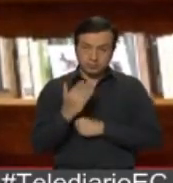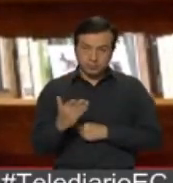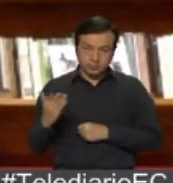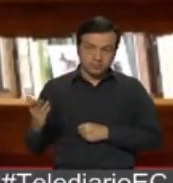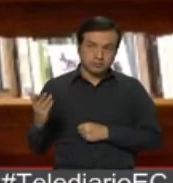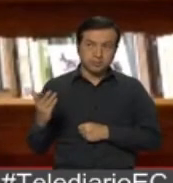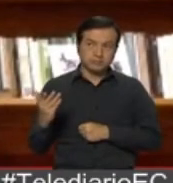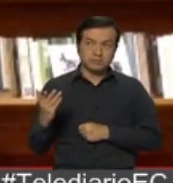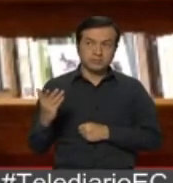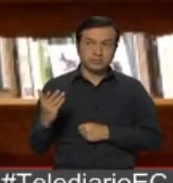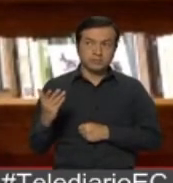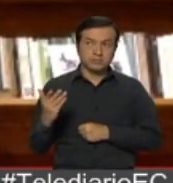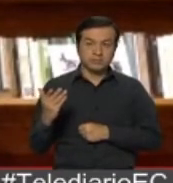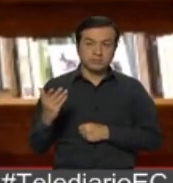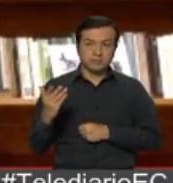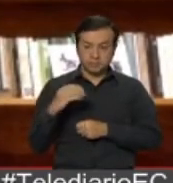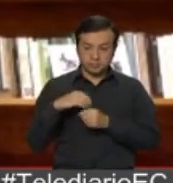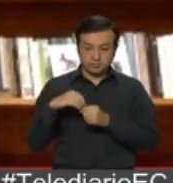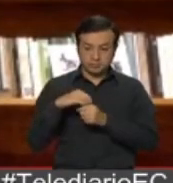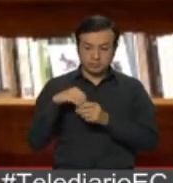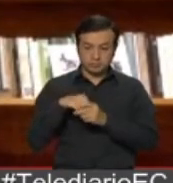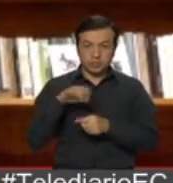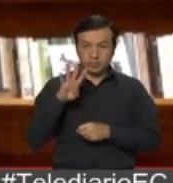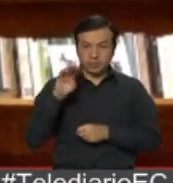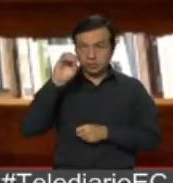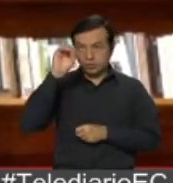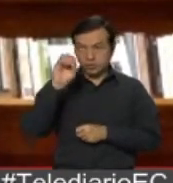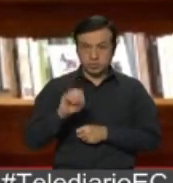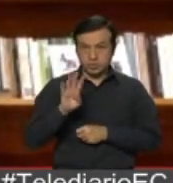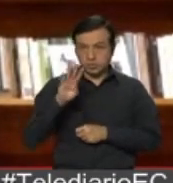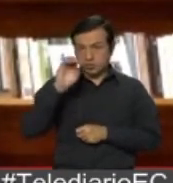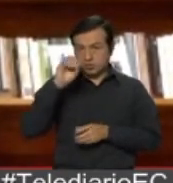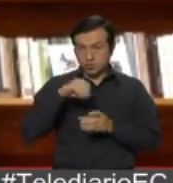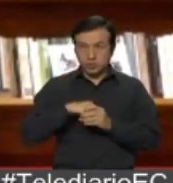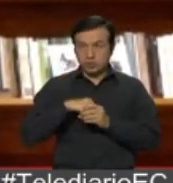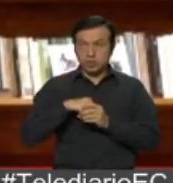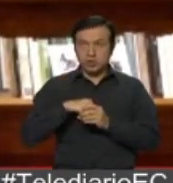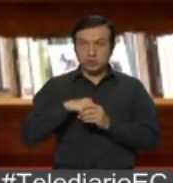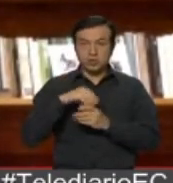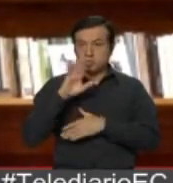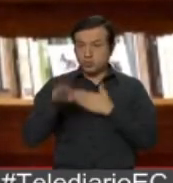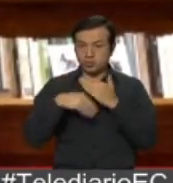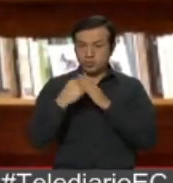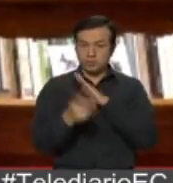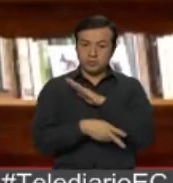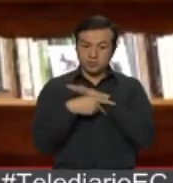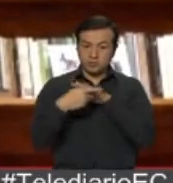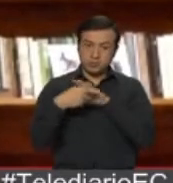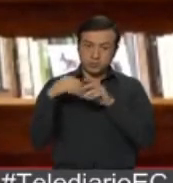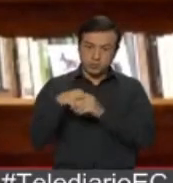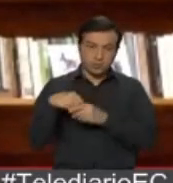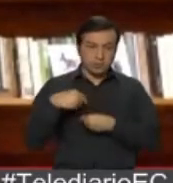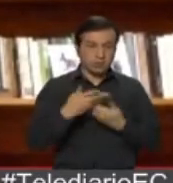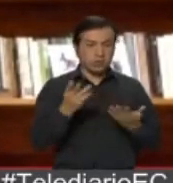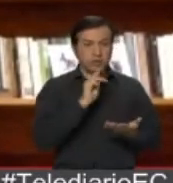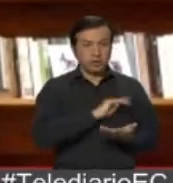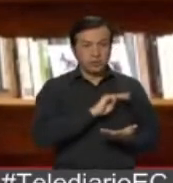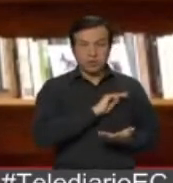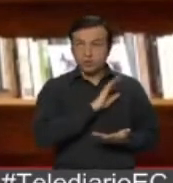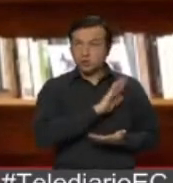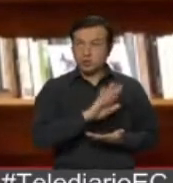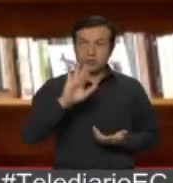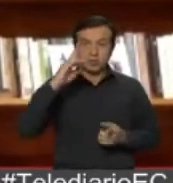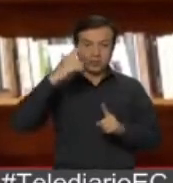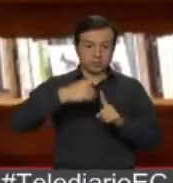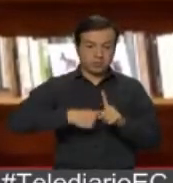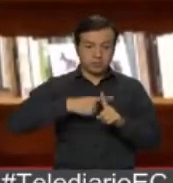son el 4% que se destina de la explotación petrolera y van directamente a los GATS, en el